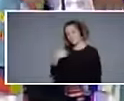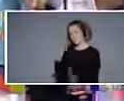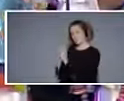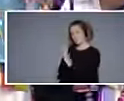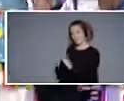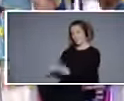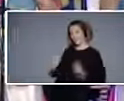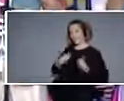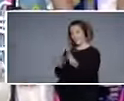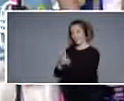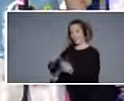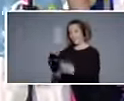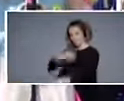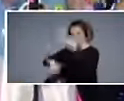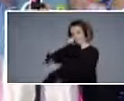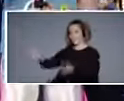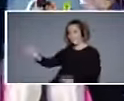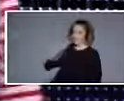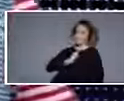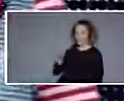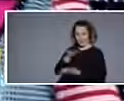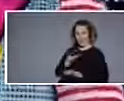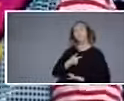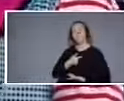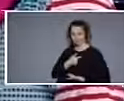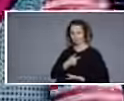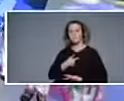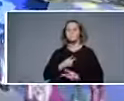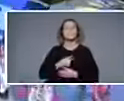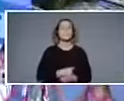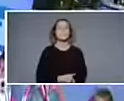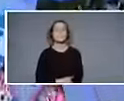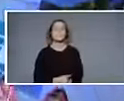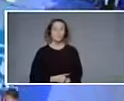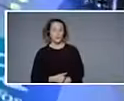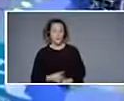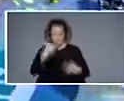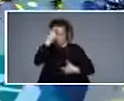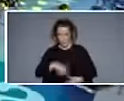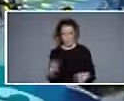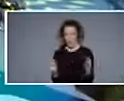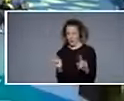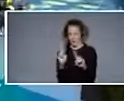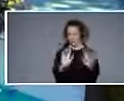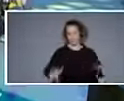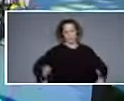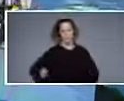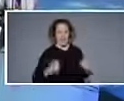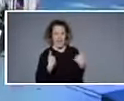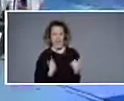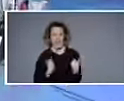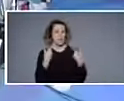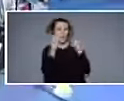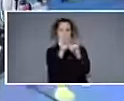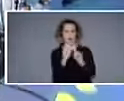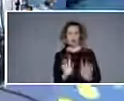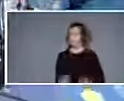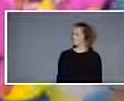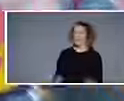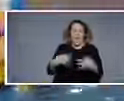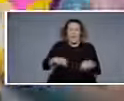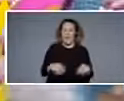mi vida, vas a ser tú quien me va a ayudar. Esto no es normal. Esto no es normal. Esto no es normal. Ay, que